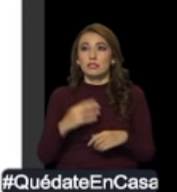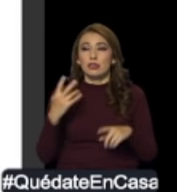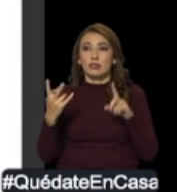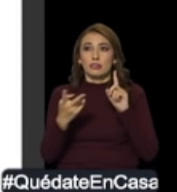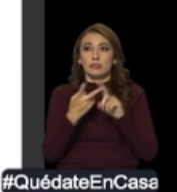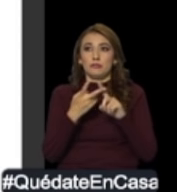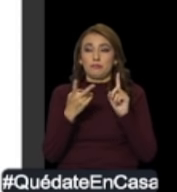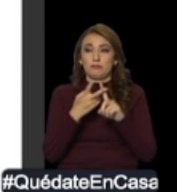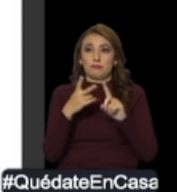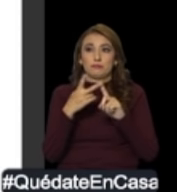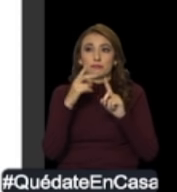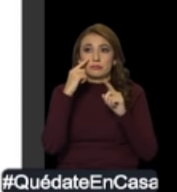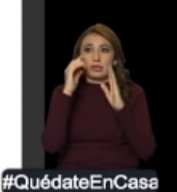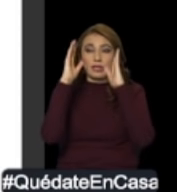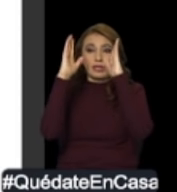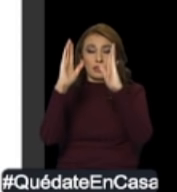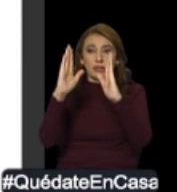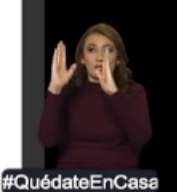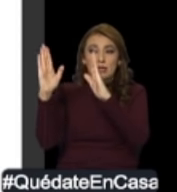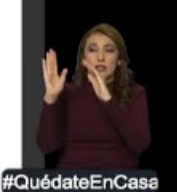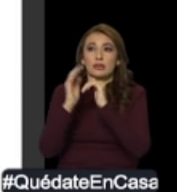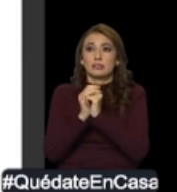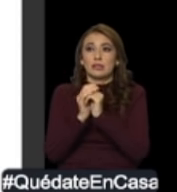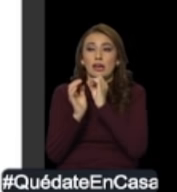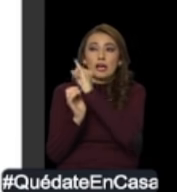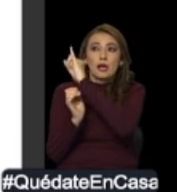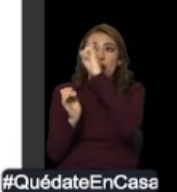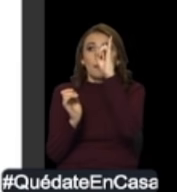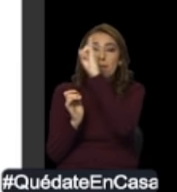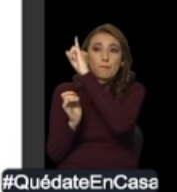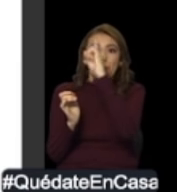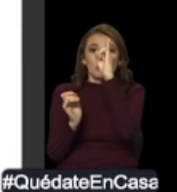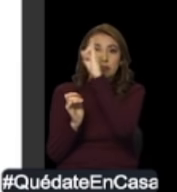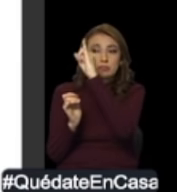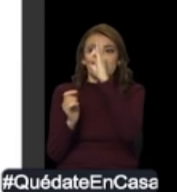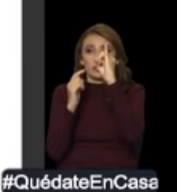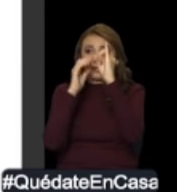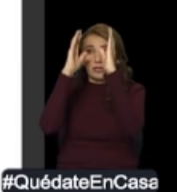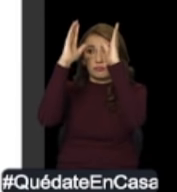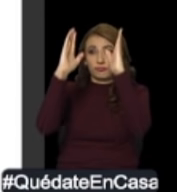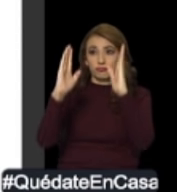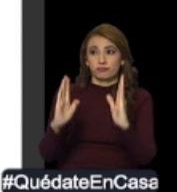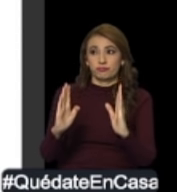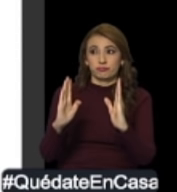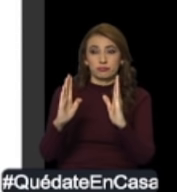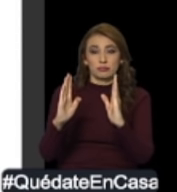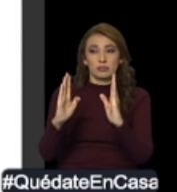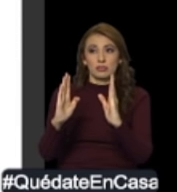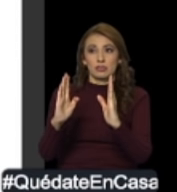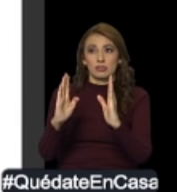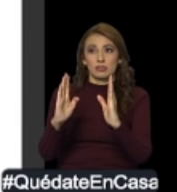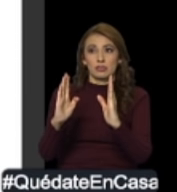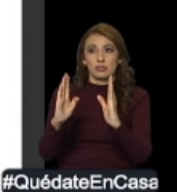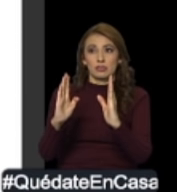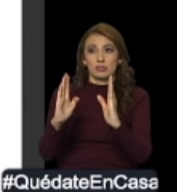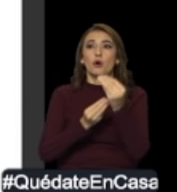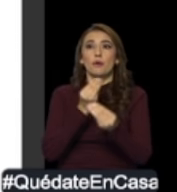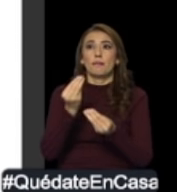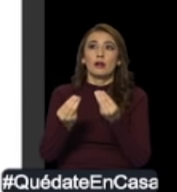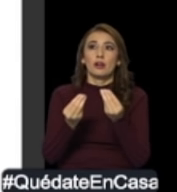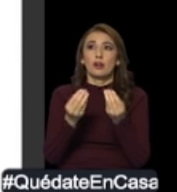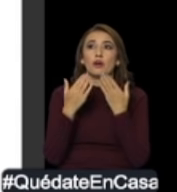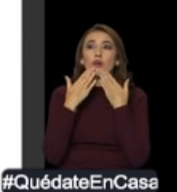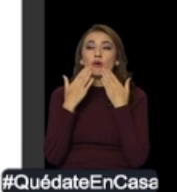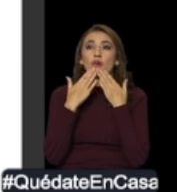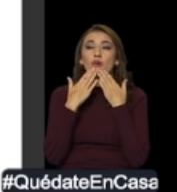estamos con los casos de acuerdo en la mano izquierda, por favor, la tabla que está en la mano izquierda de sus pantallas, están el cantón de domicilio,